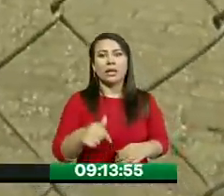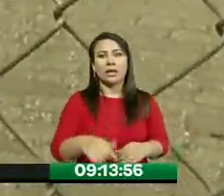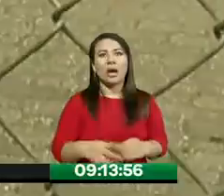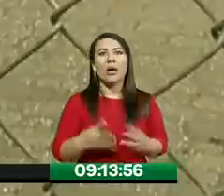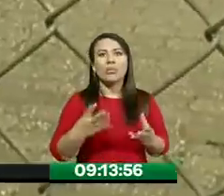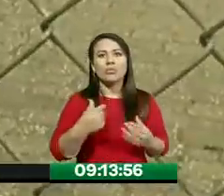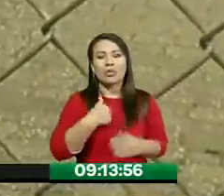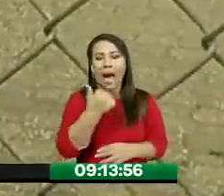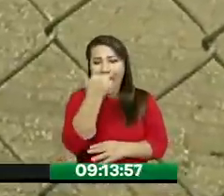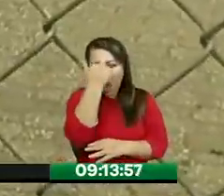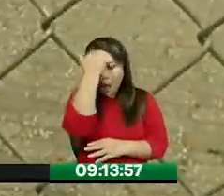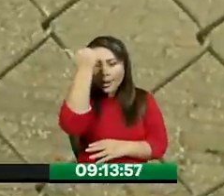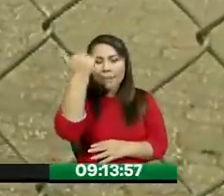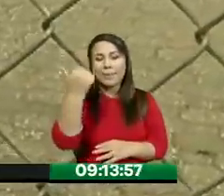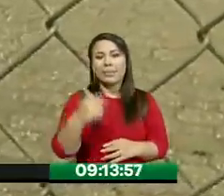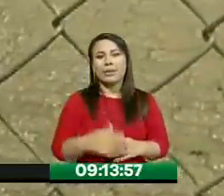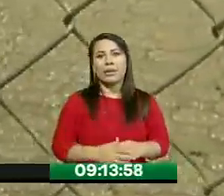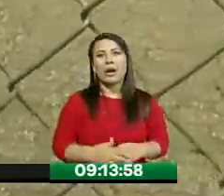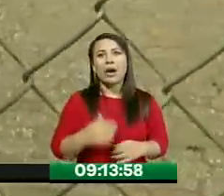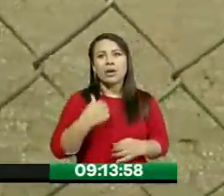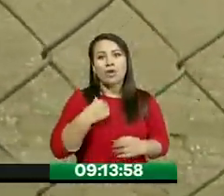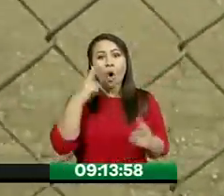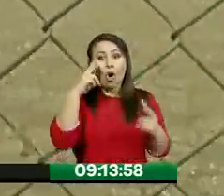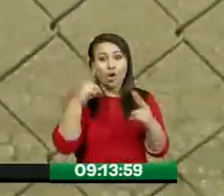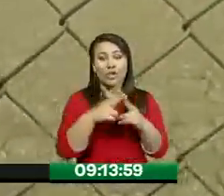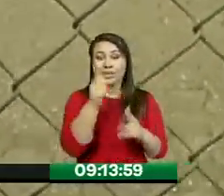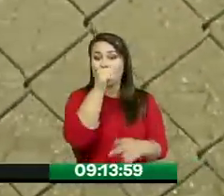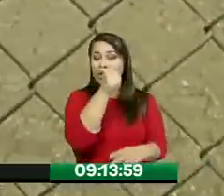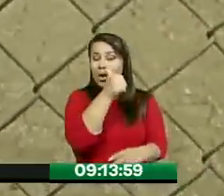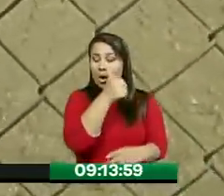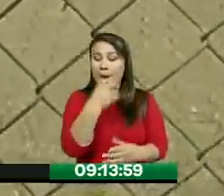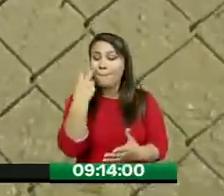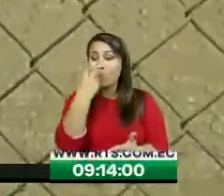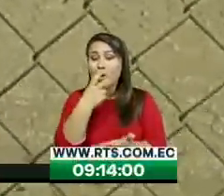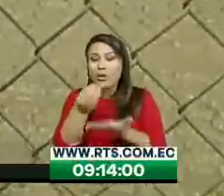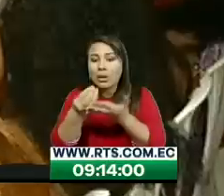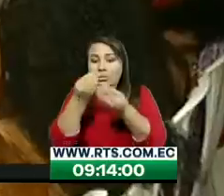entre 25 a 30 toneladas. Por acá contamos con la